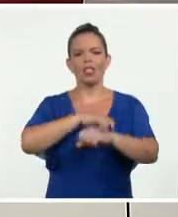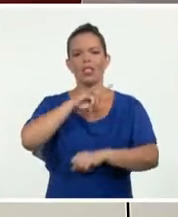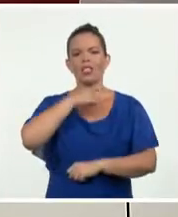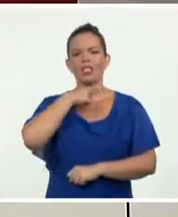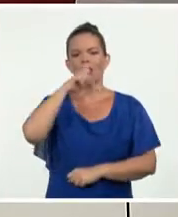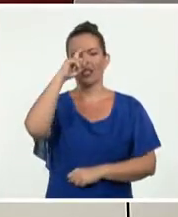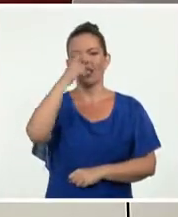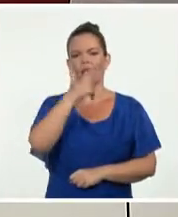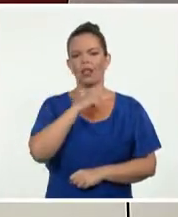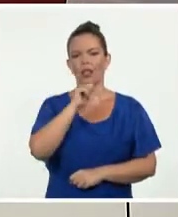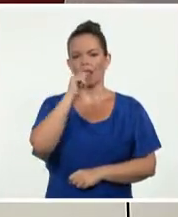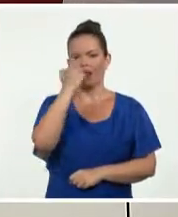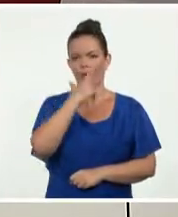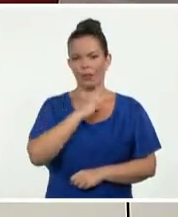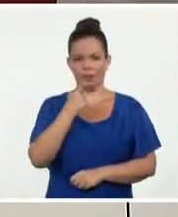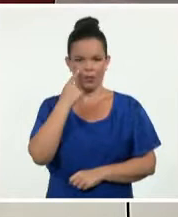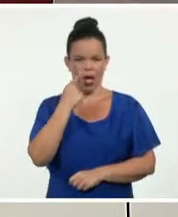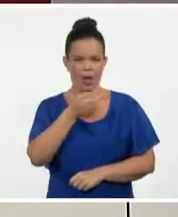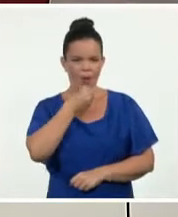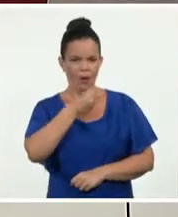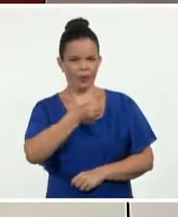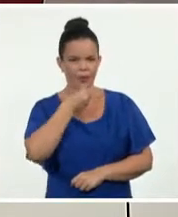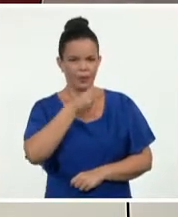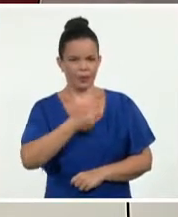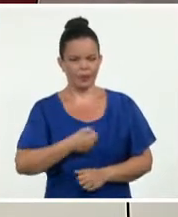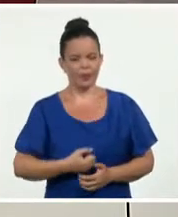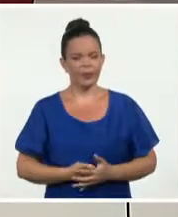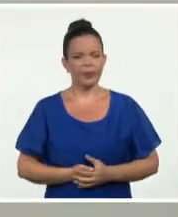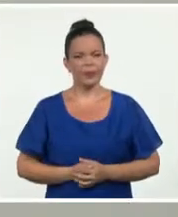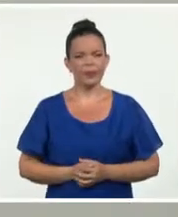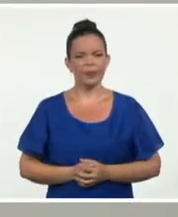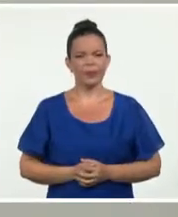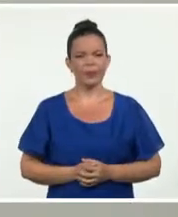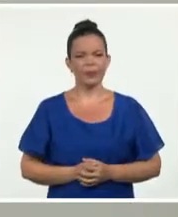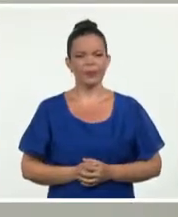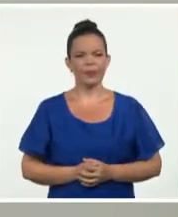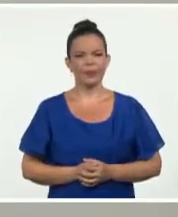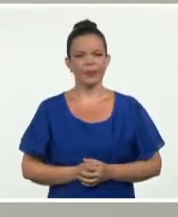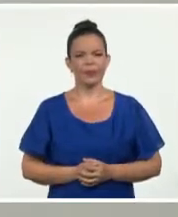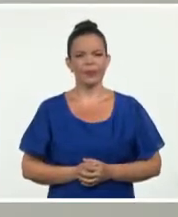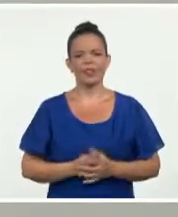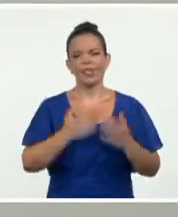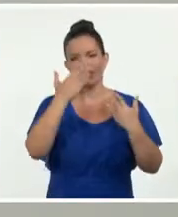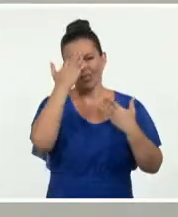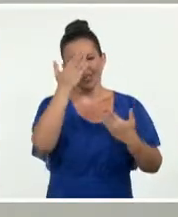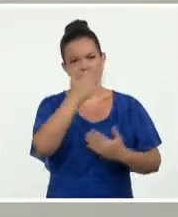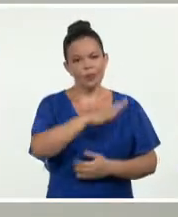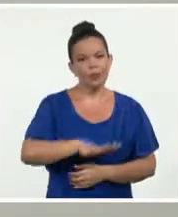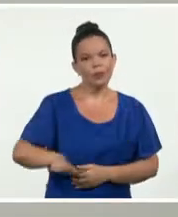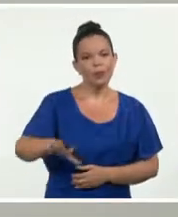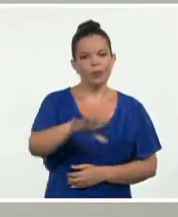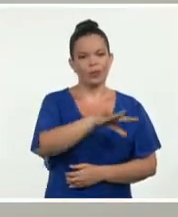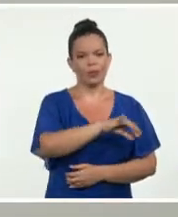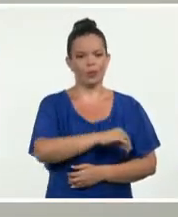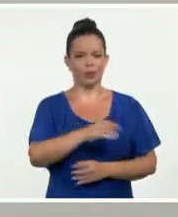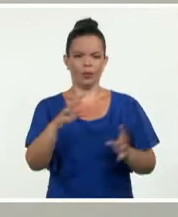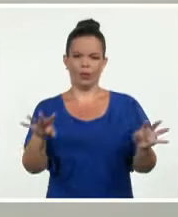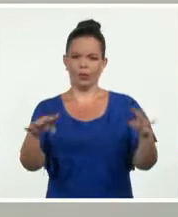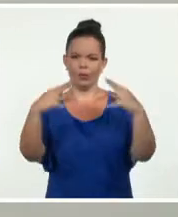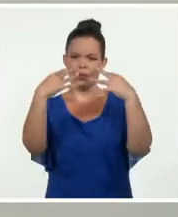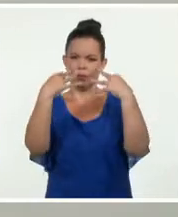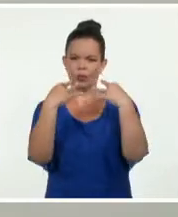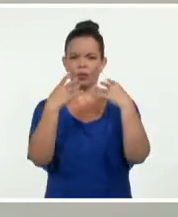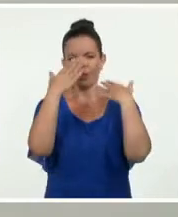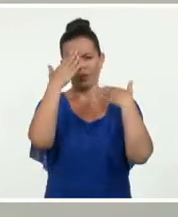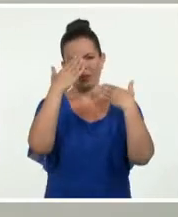Daniel Gotay, tenemos las palabras de nuestro campeón. Un saludo tenga toda la afición ajedrecística